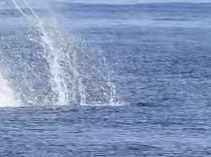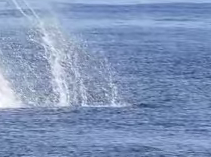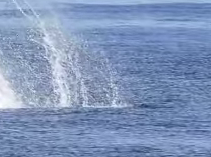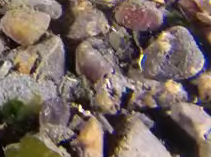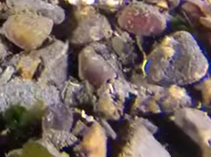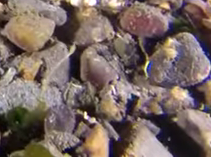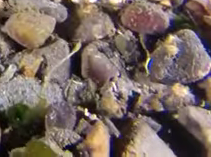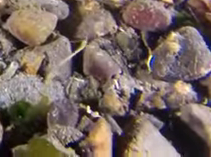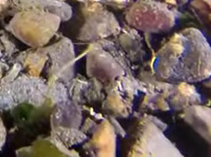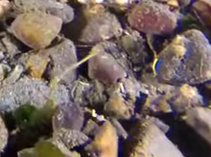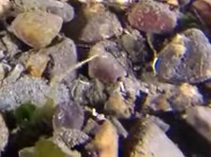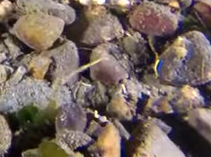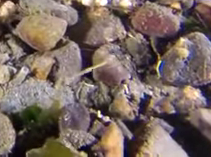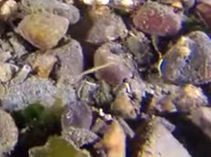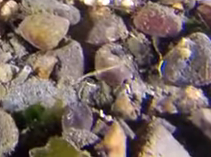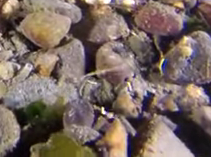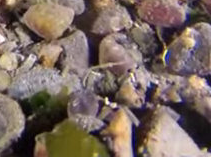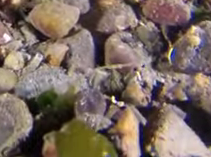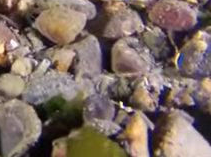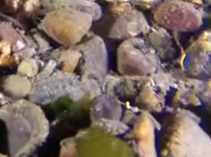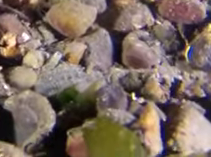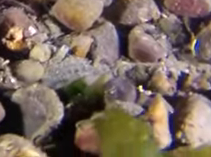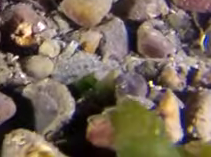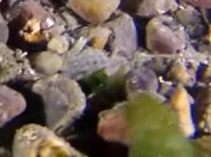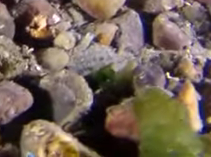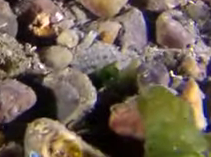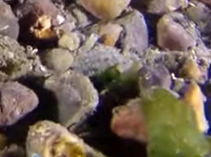ballena? ¿Qué tal un pulpo?